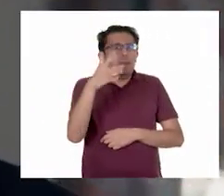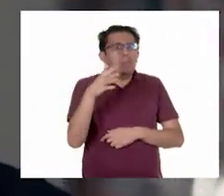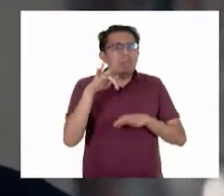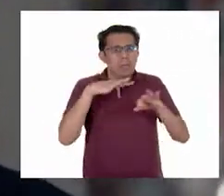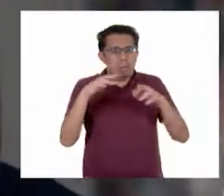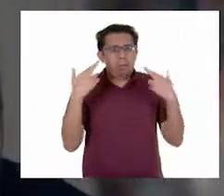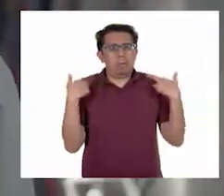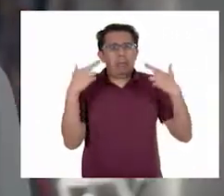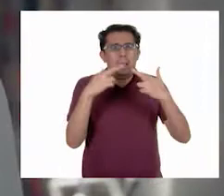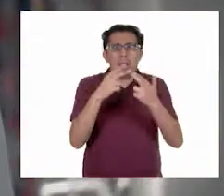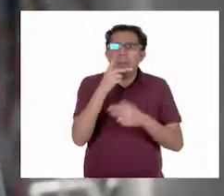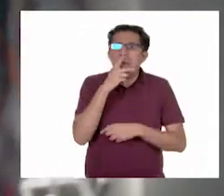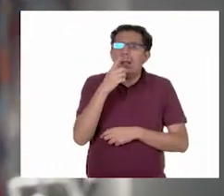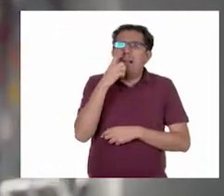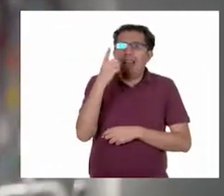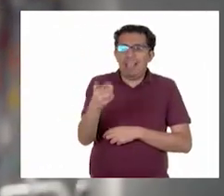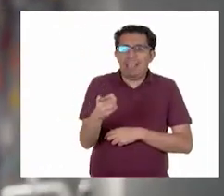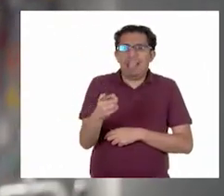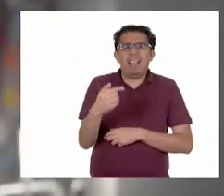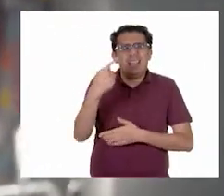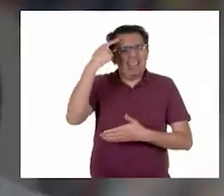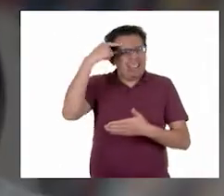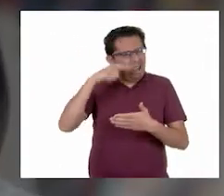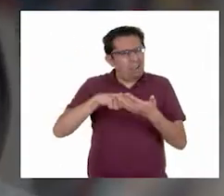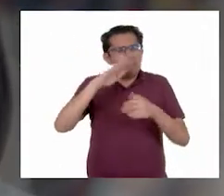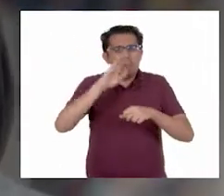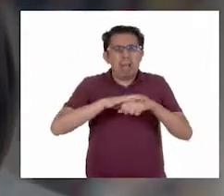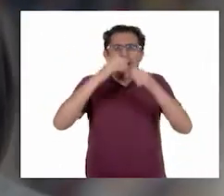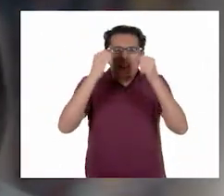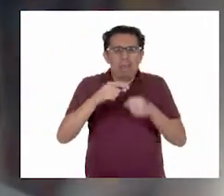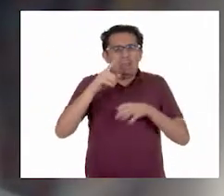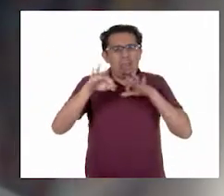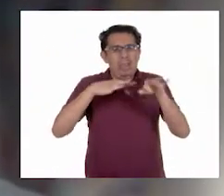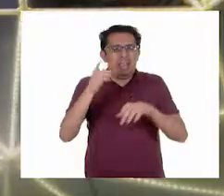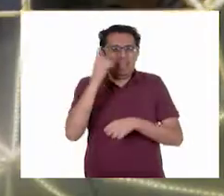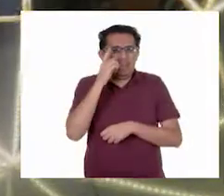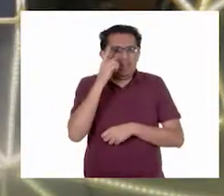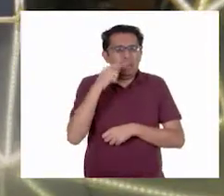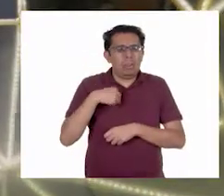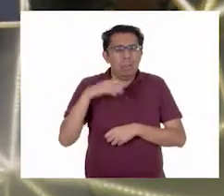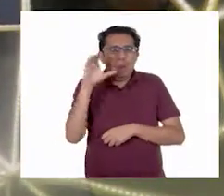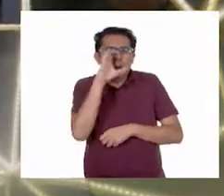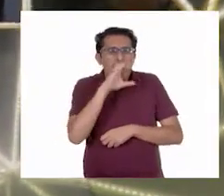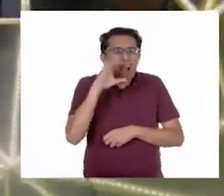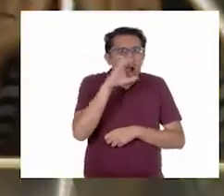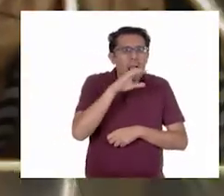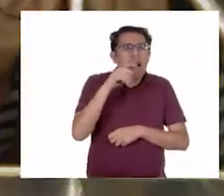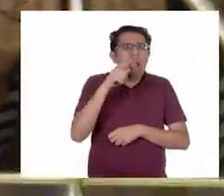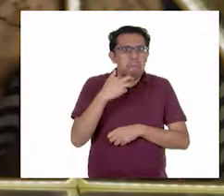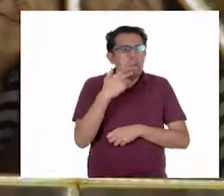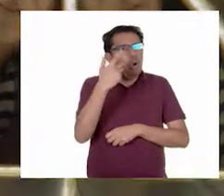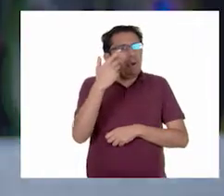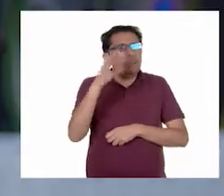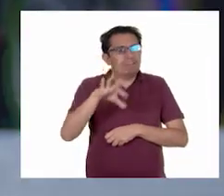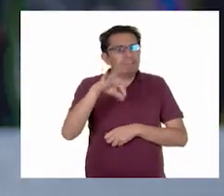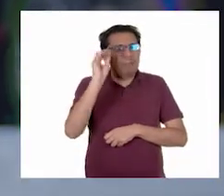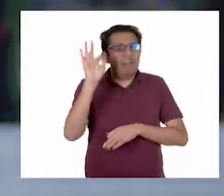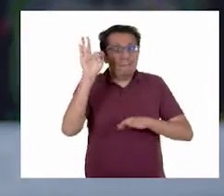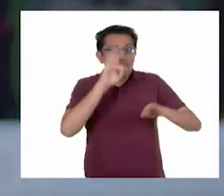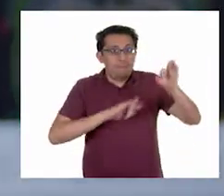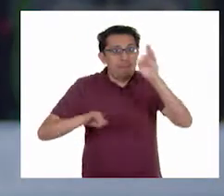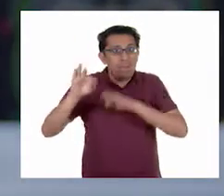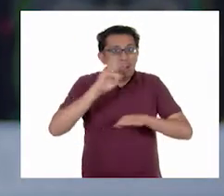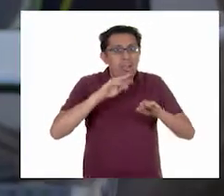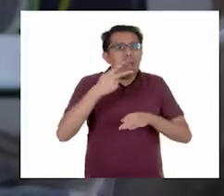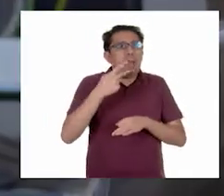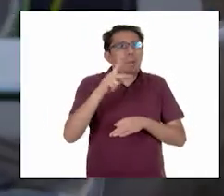maestra. Y mi papá le contestaba, creo que es más seguro que seas dentista. Mi curiosidad me llevó a estudiar física, pero fue de